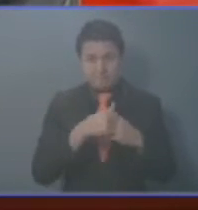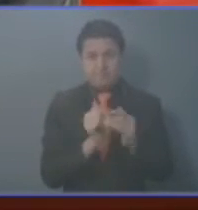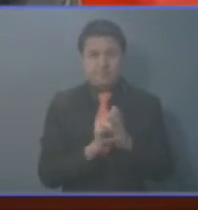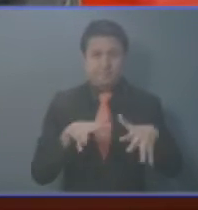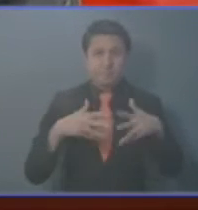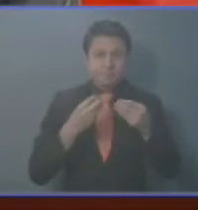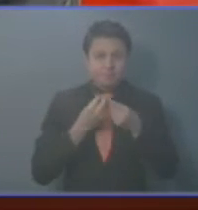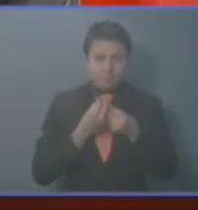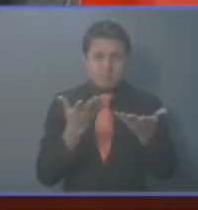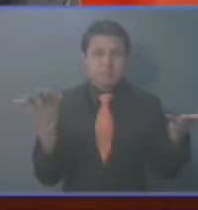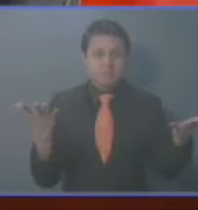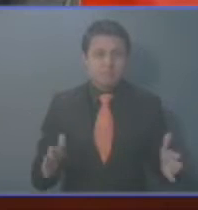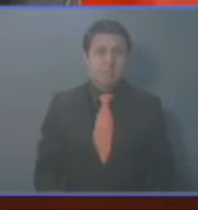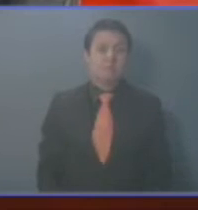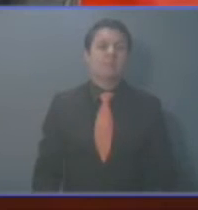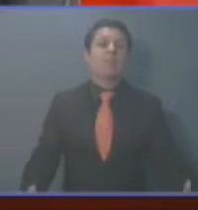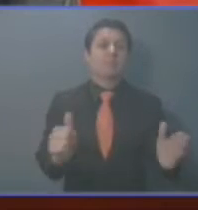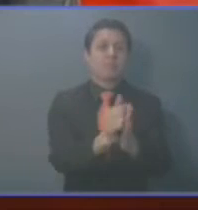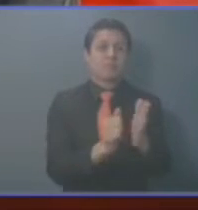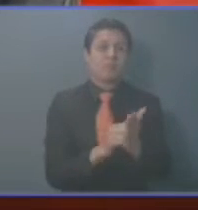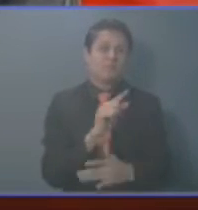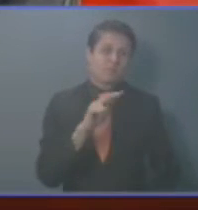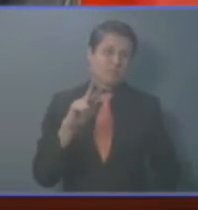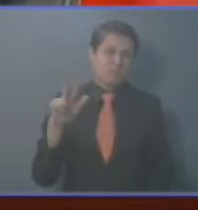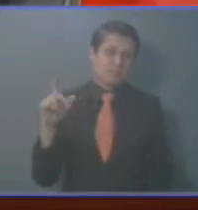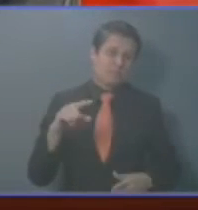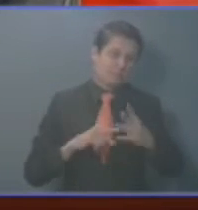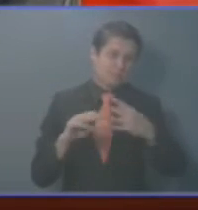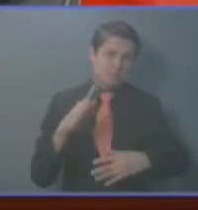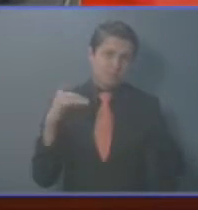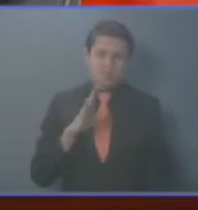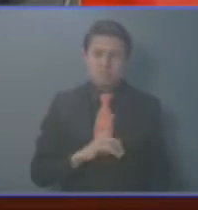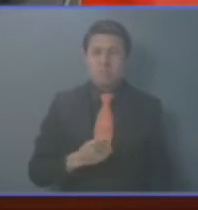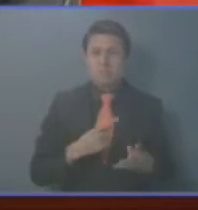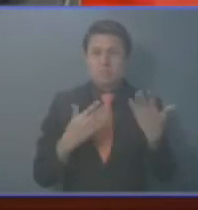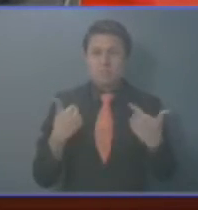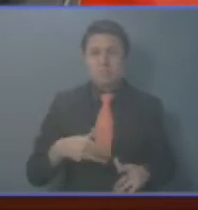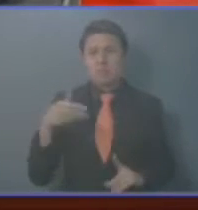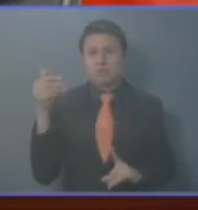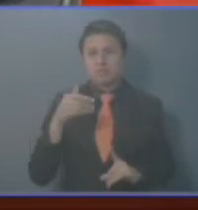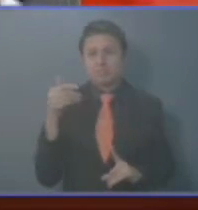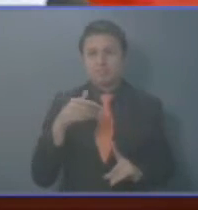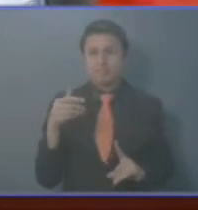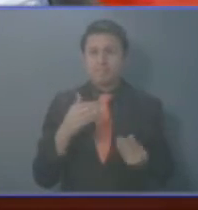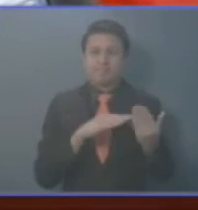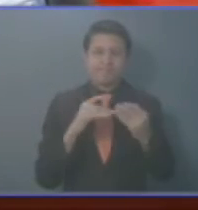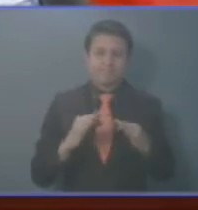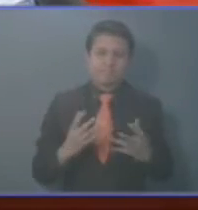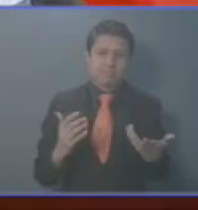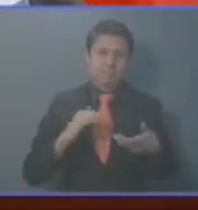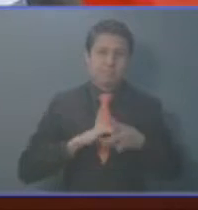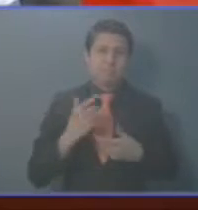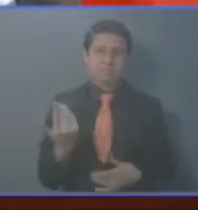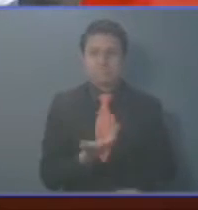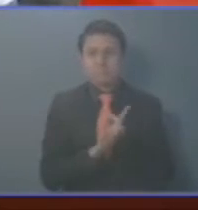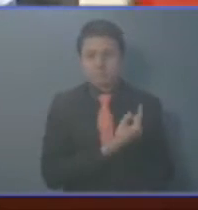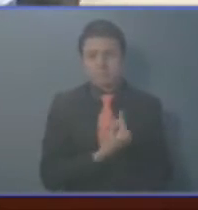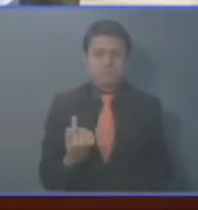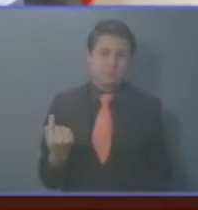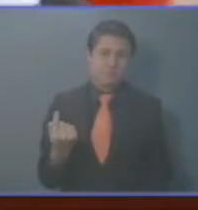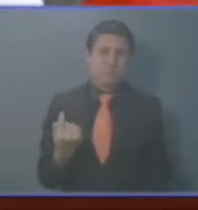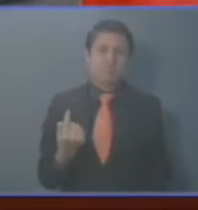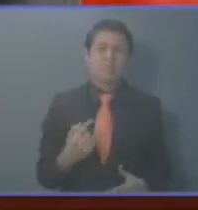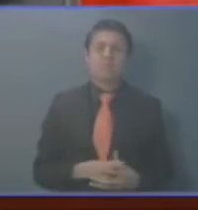Legislativo, expongo que de acuerdo al artículo 53 de la Constitución de la República, el derecho a la educación, a la cultura es inherente a toda persona y